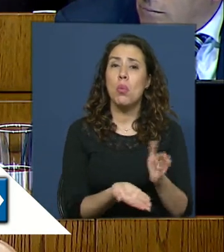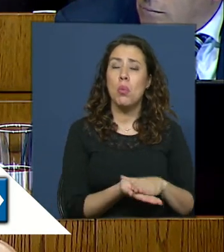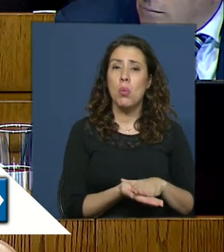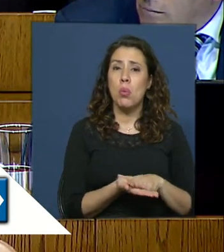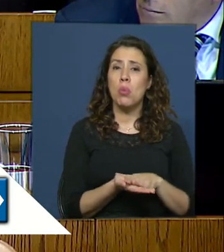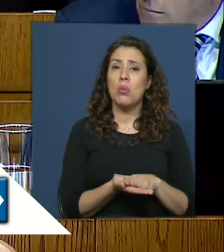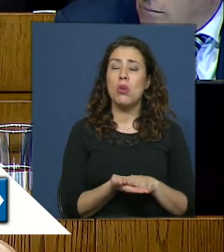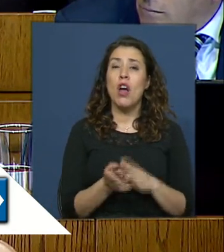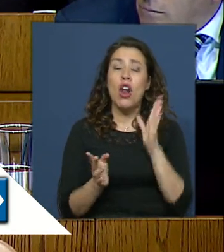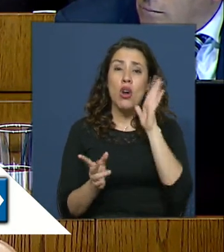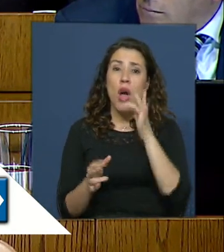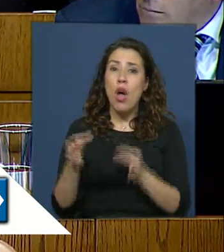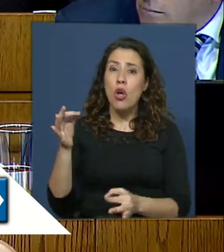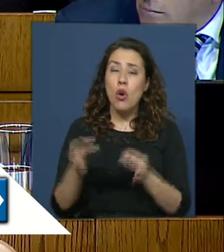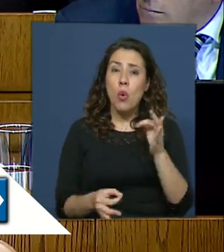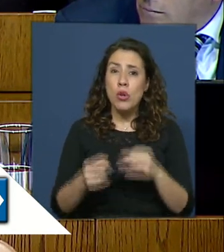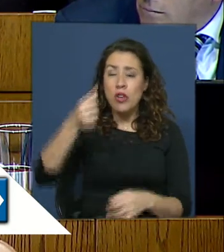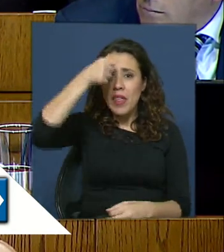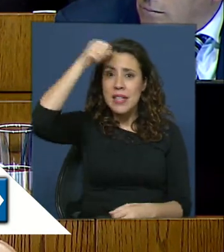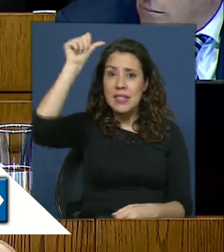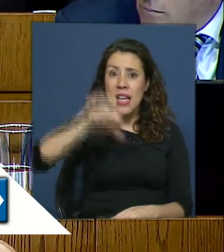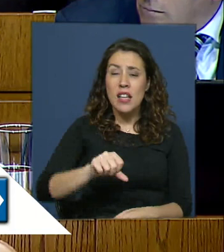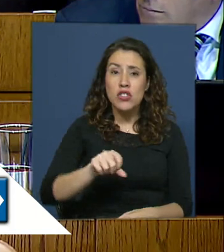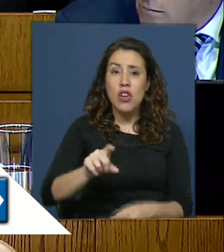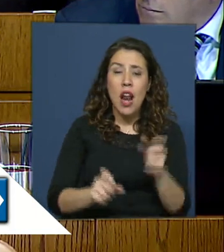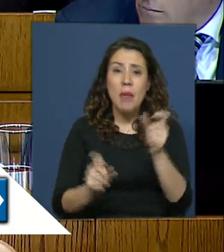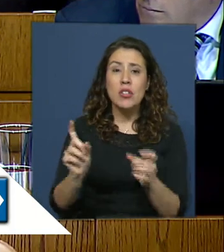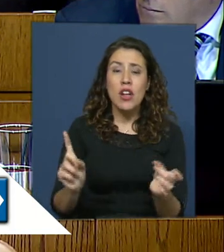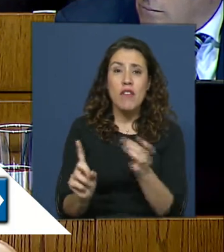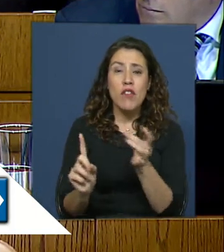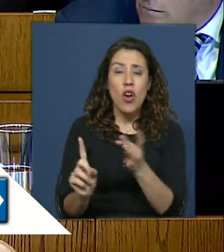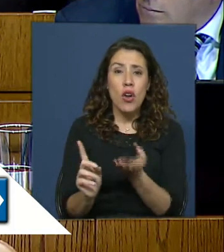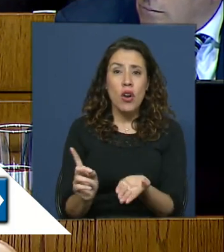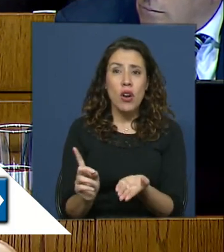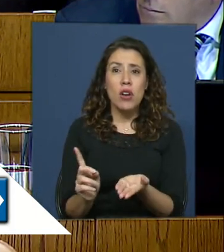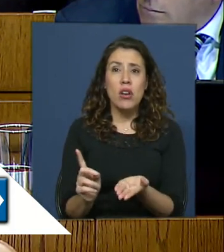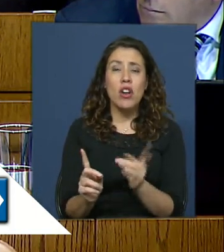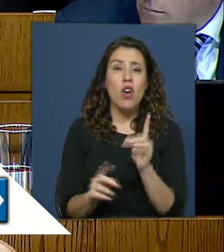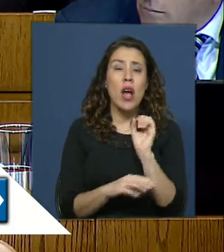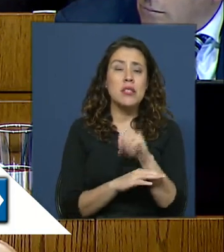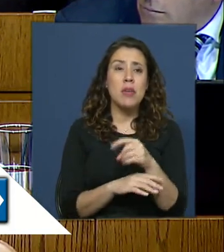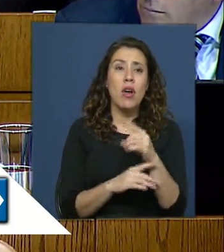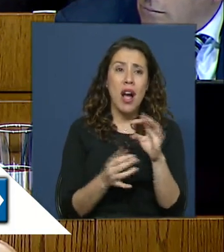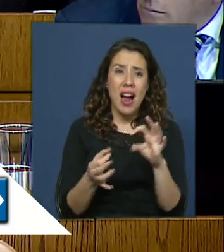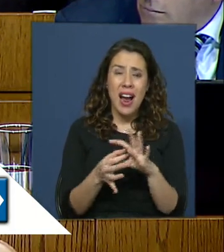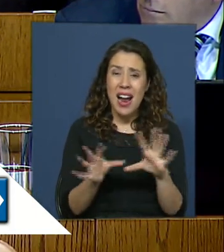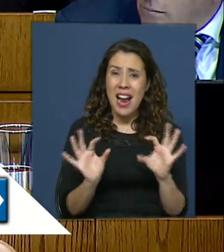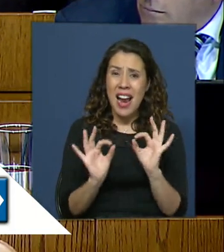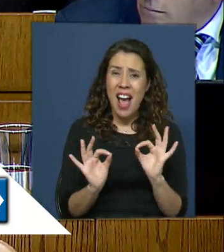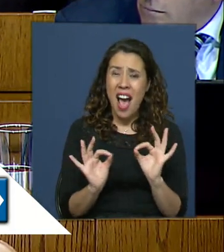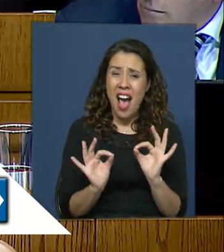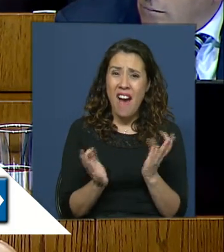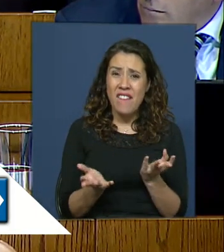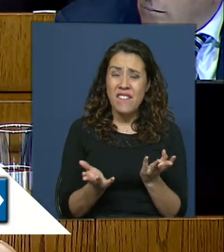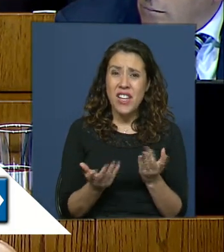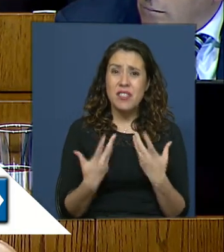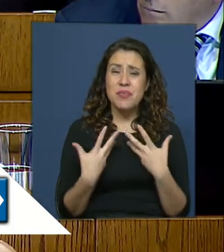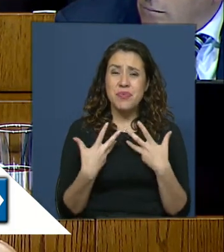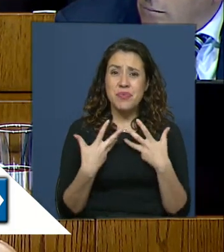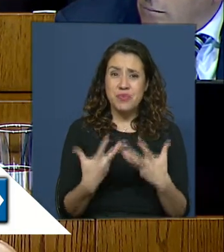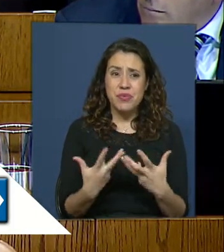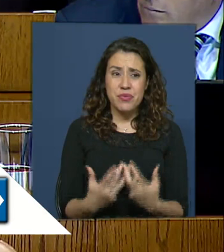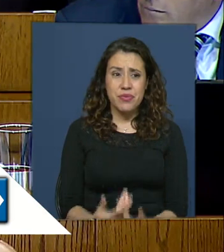juicio condenatorio a estas violaciones, desconociendo la gravedad y verdadera dimensión y brutalidad de estas